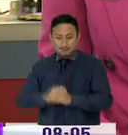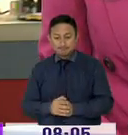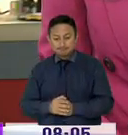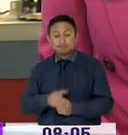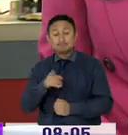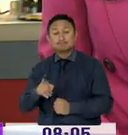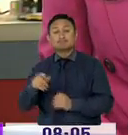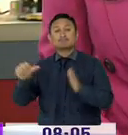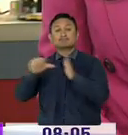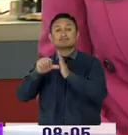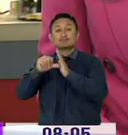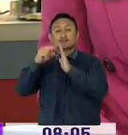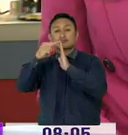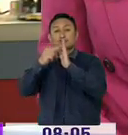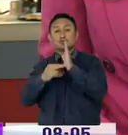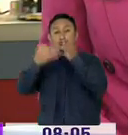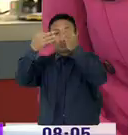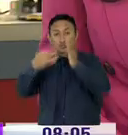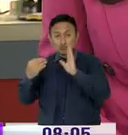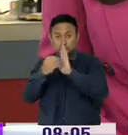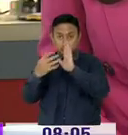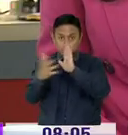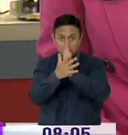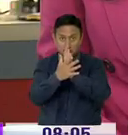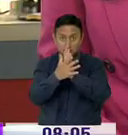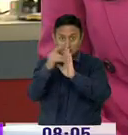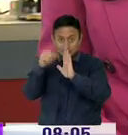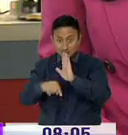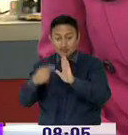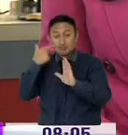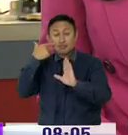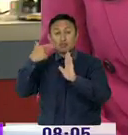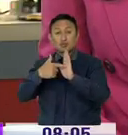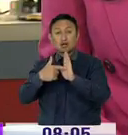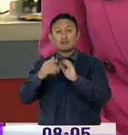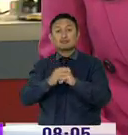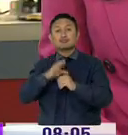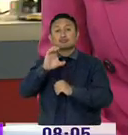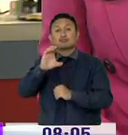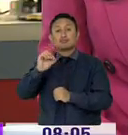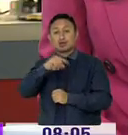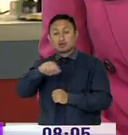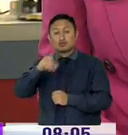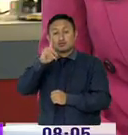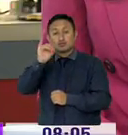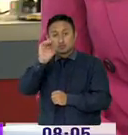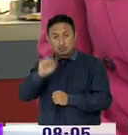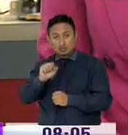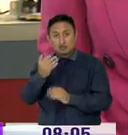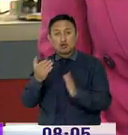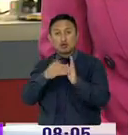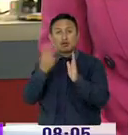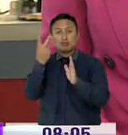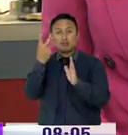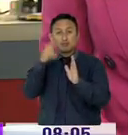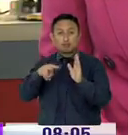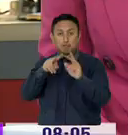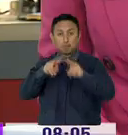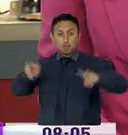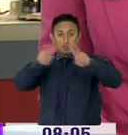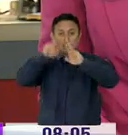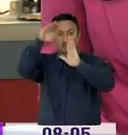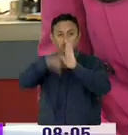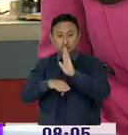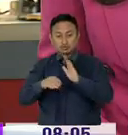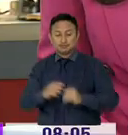el mencionado decreto se ha publicado en el registro oficial la gasolina extrae copa y si el día se vuelven a los precios establecidos antes de la vigencia